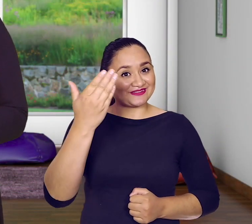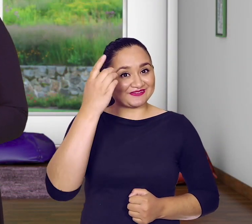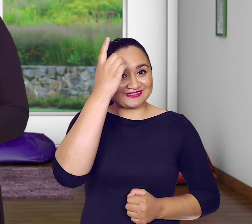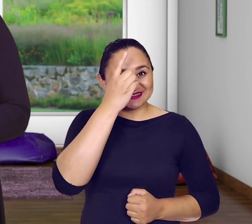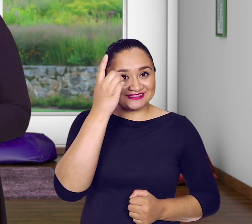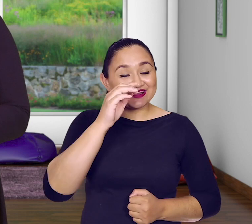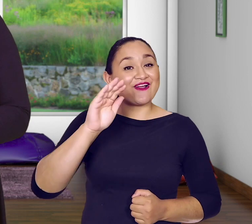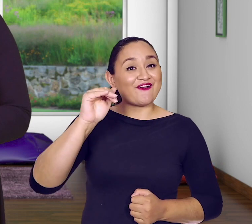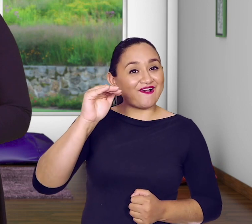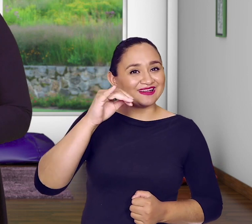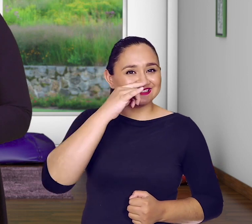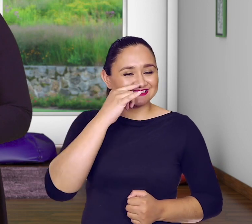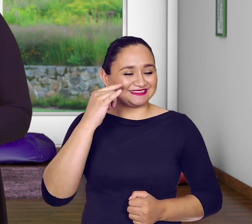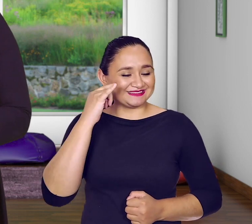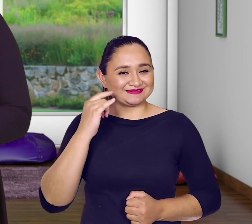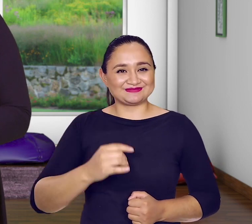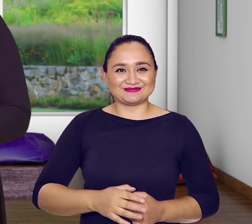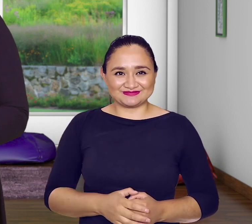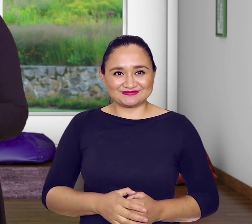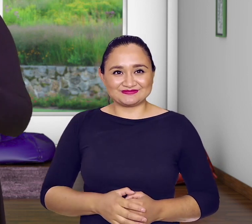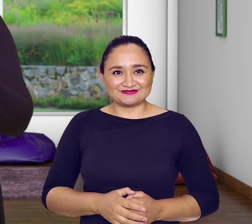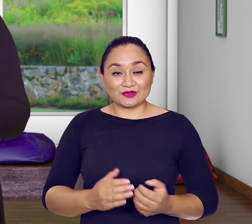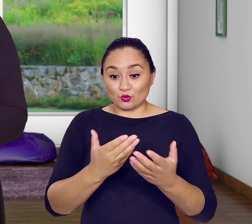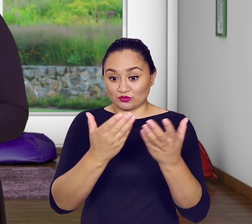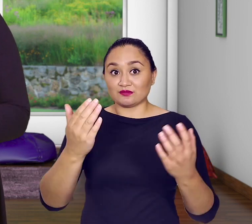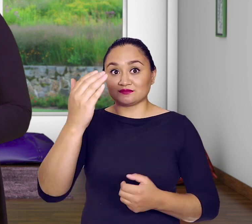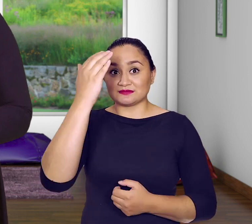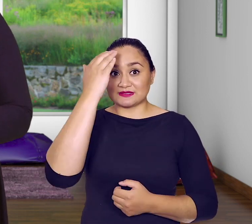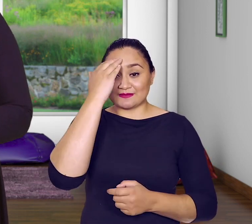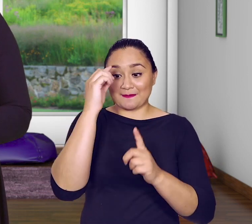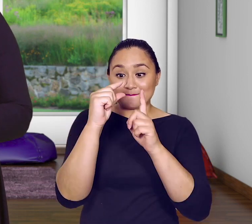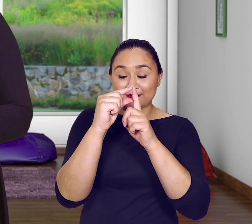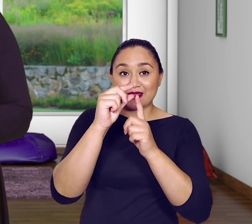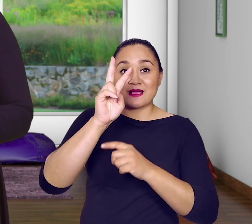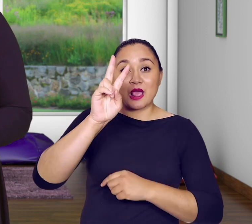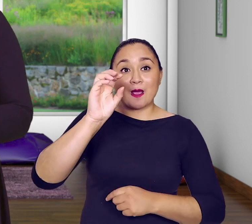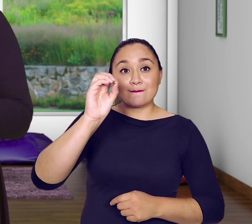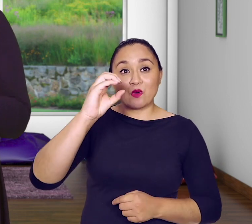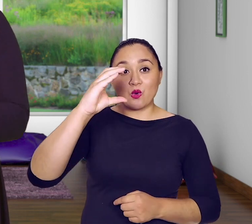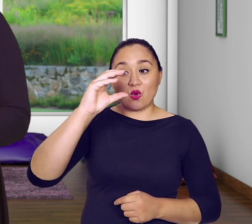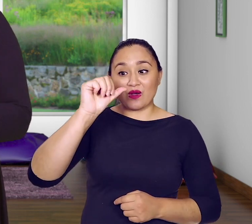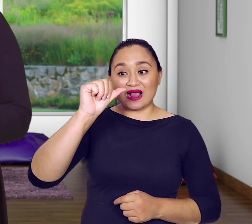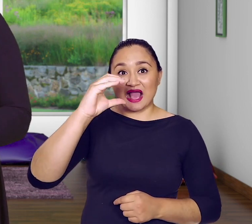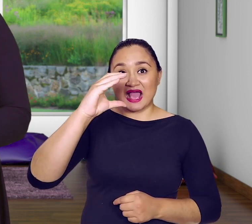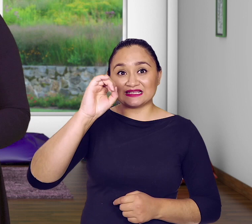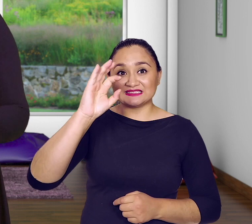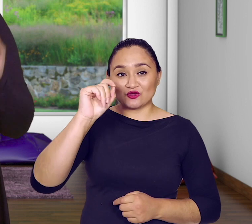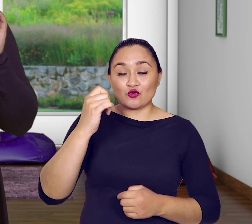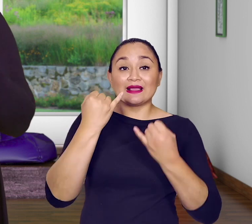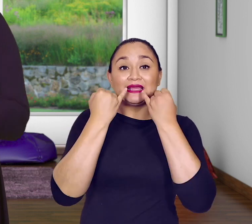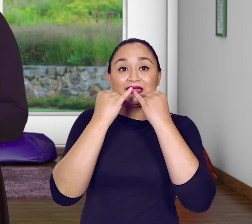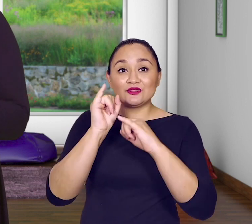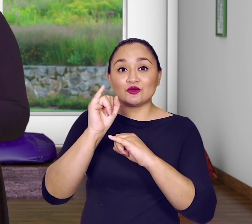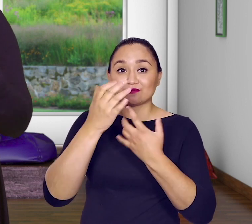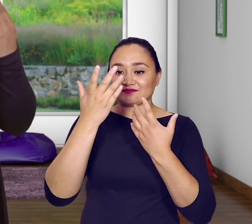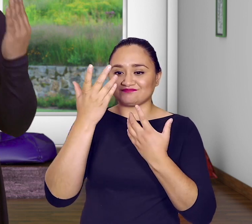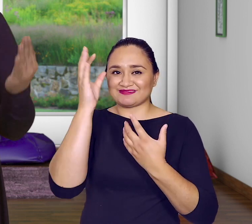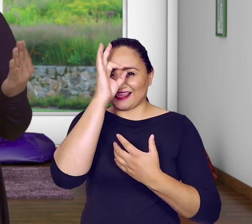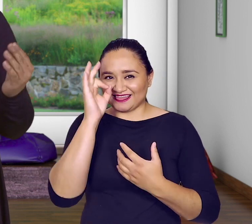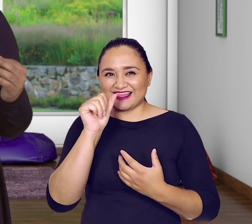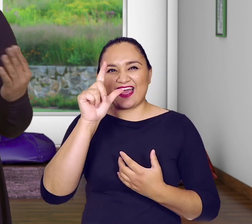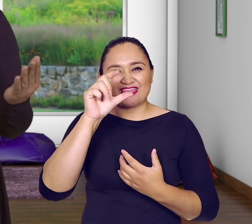profe diana hola chicas y chicos sabías que la palabra vocación proviene del latín que significa